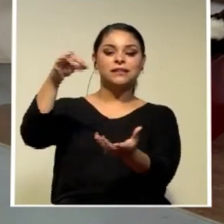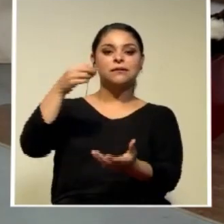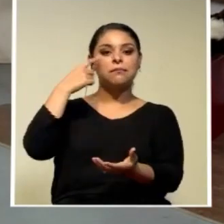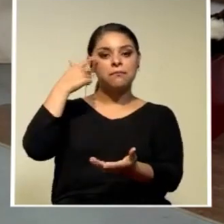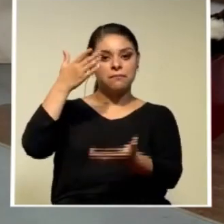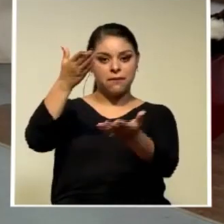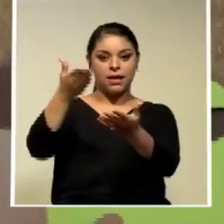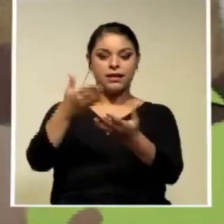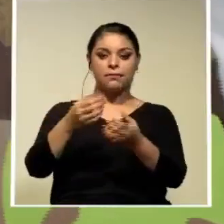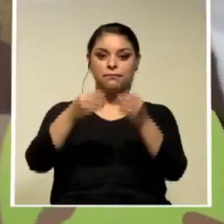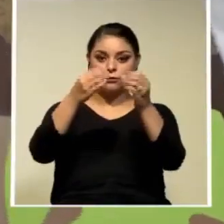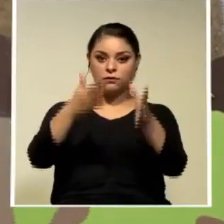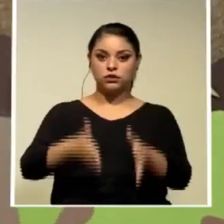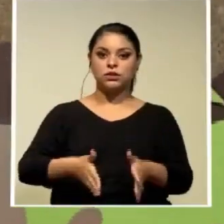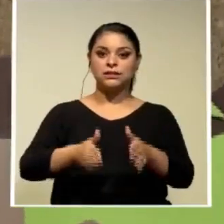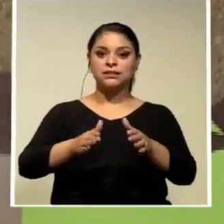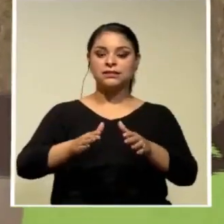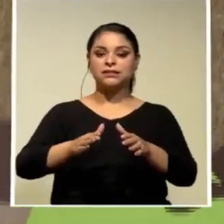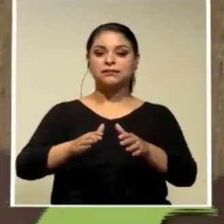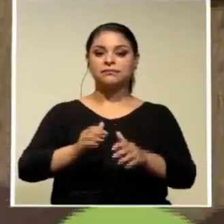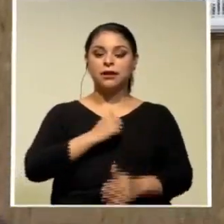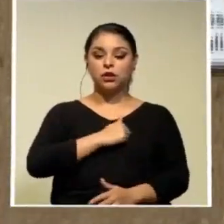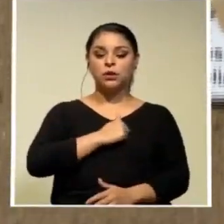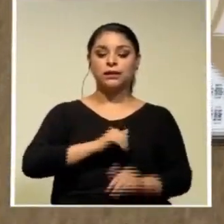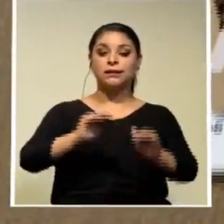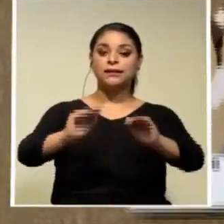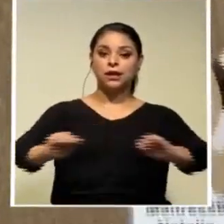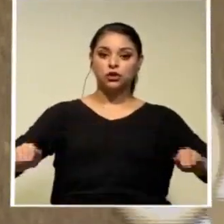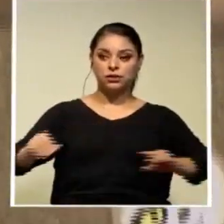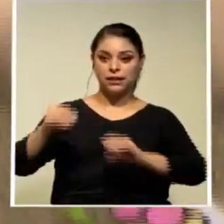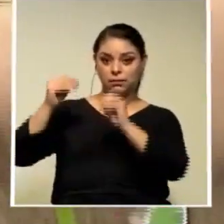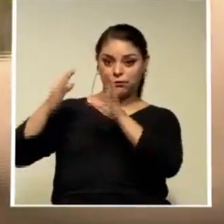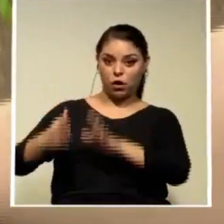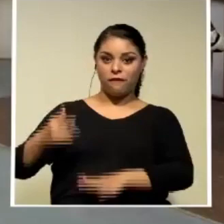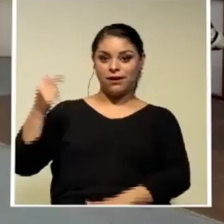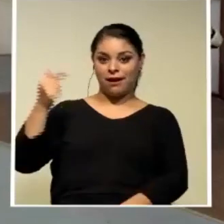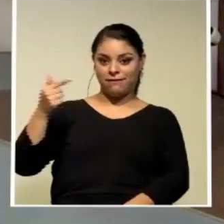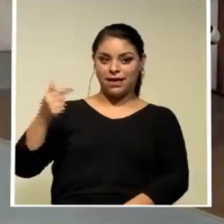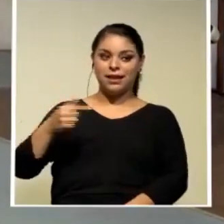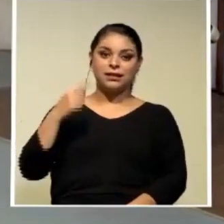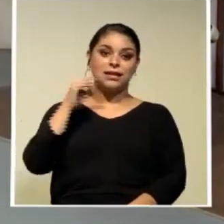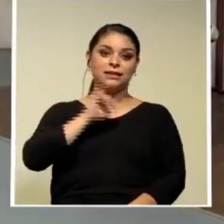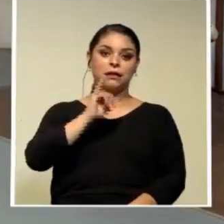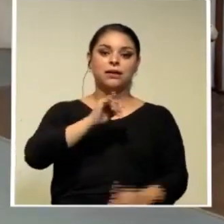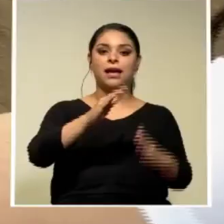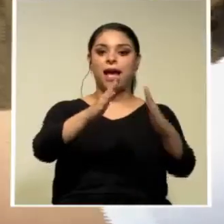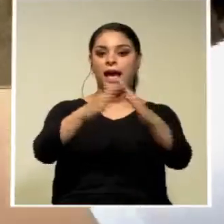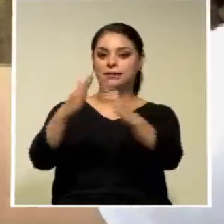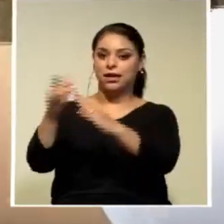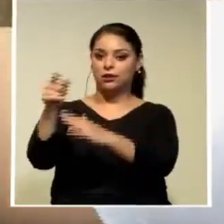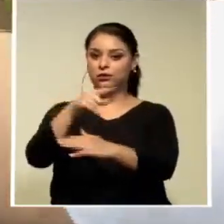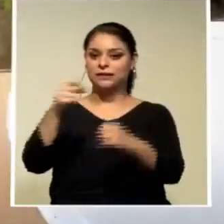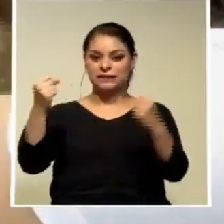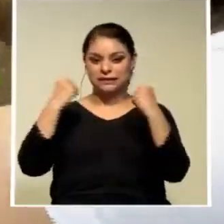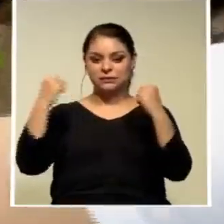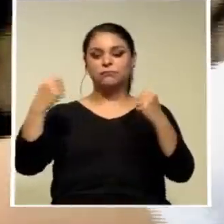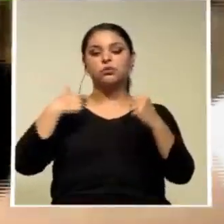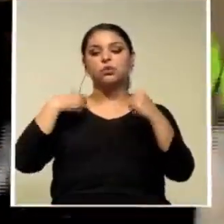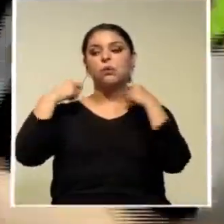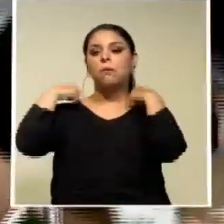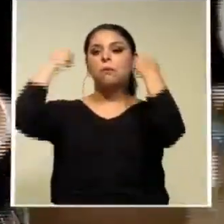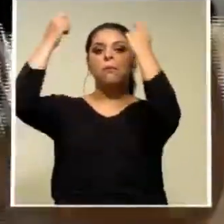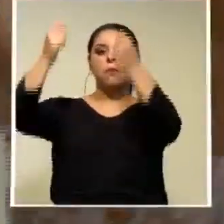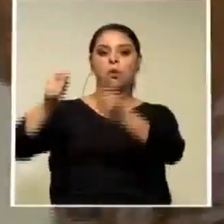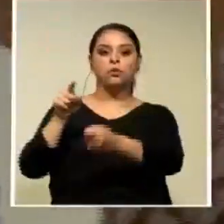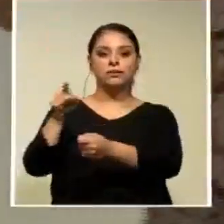del profe Gabriel y en las casas que estaban haciendo todos los ejercicios, pero se lo pongo a usted significativamente. ¡Oh, muy ¿sí? bien!